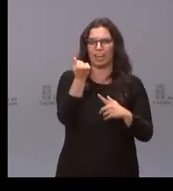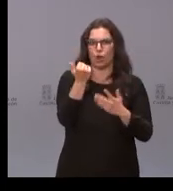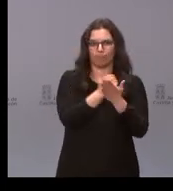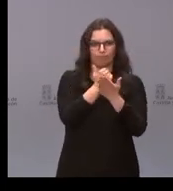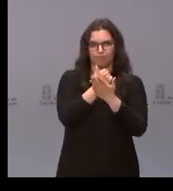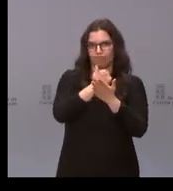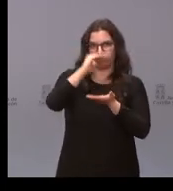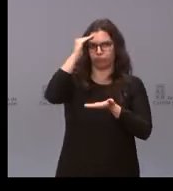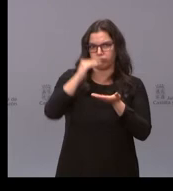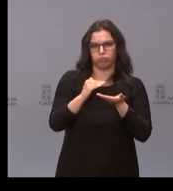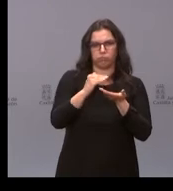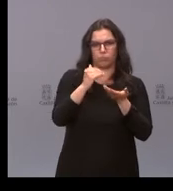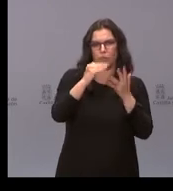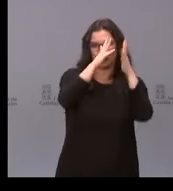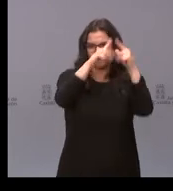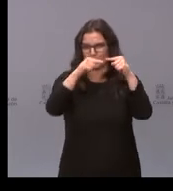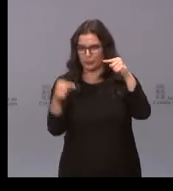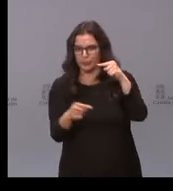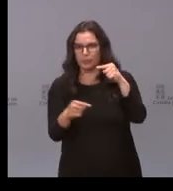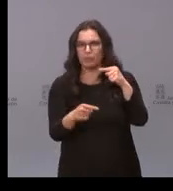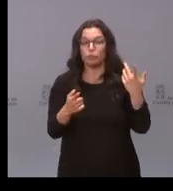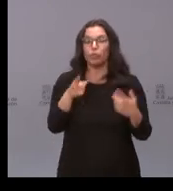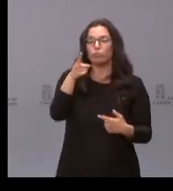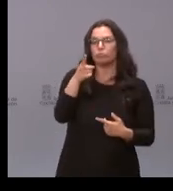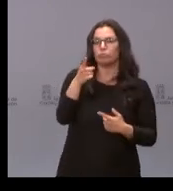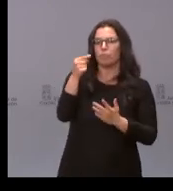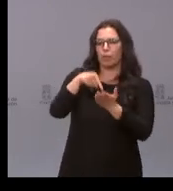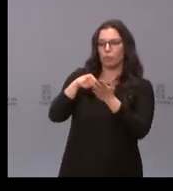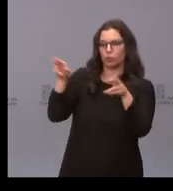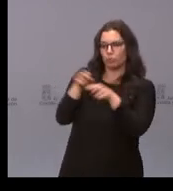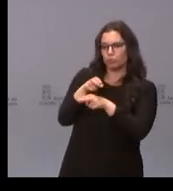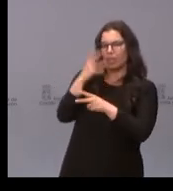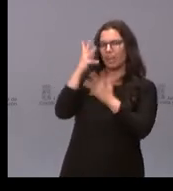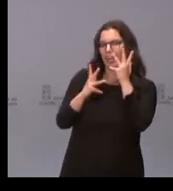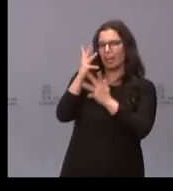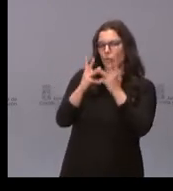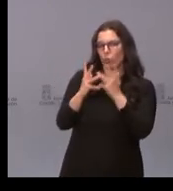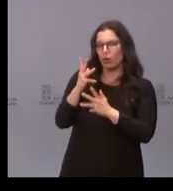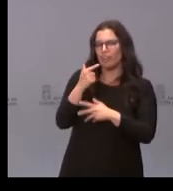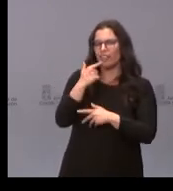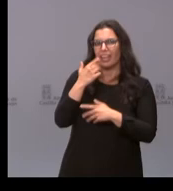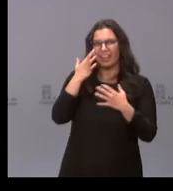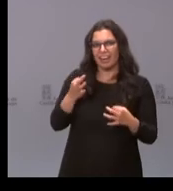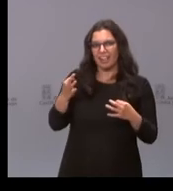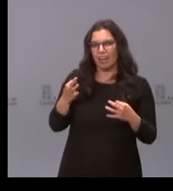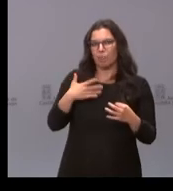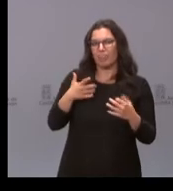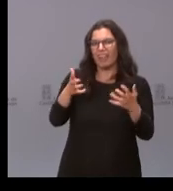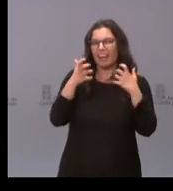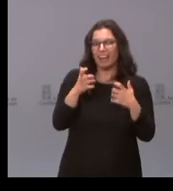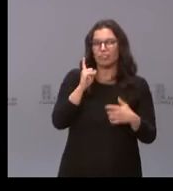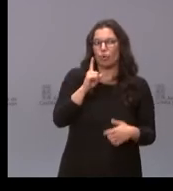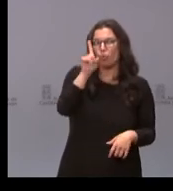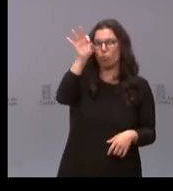medida como ésta que en principio haciendo unos cálculos a vuelapluma sólo va a beneficiar actualmente a menos del 1% de la